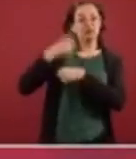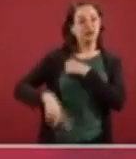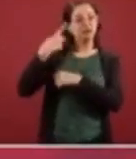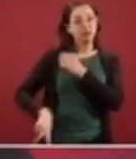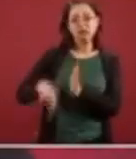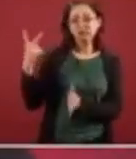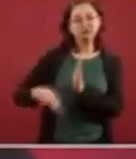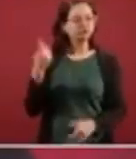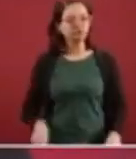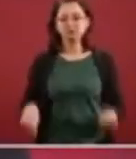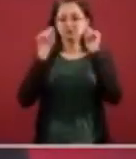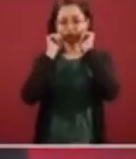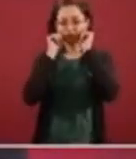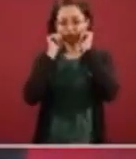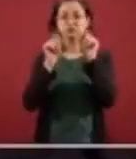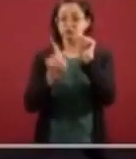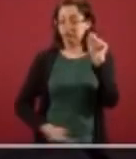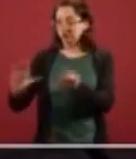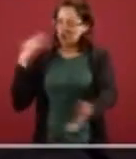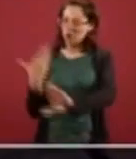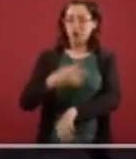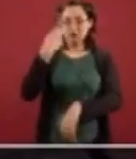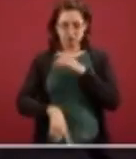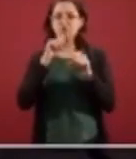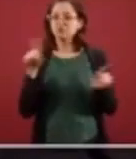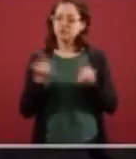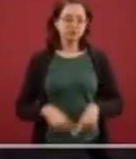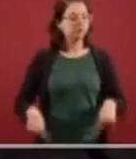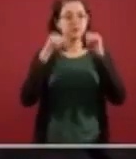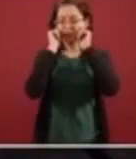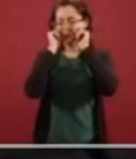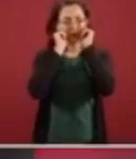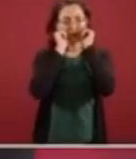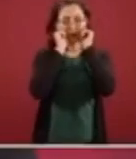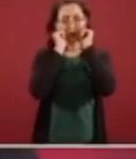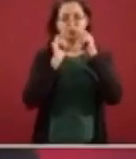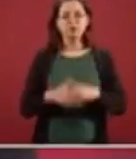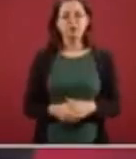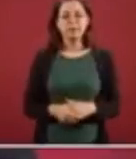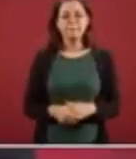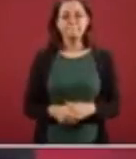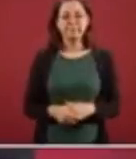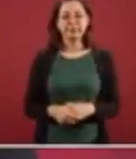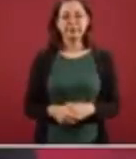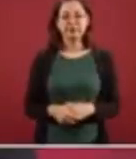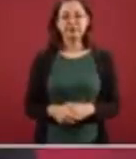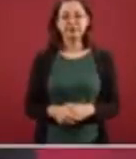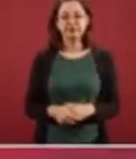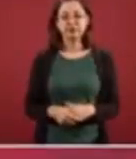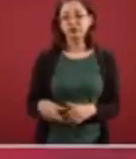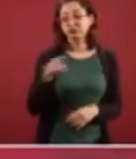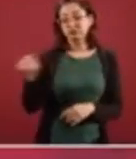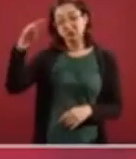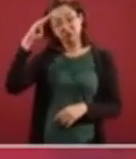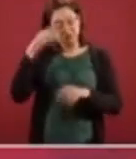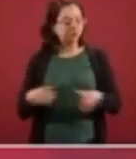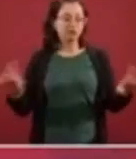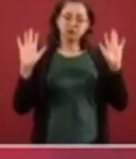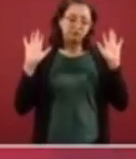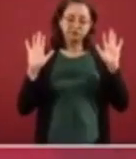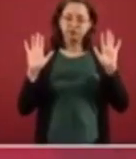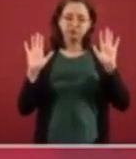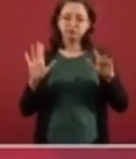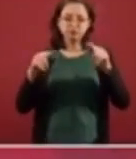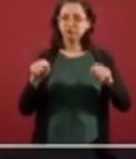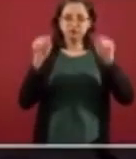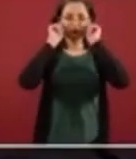daño y le hicieron mucho daño al país, aunque ellos piensen lo contrario, pero